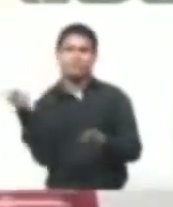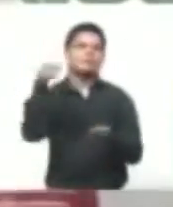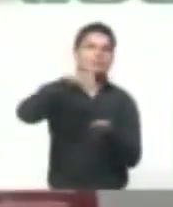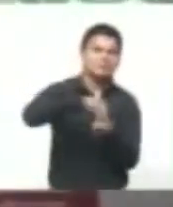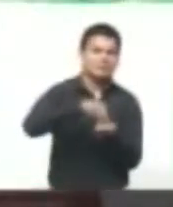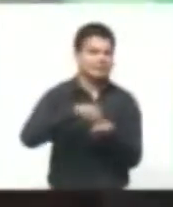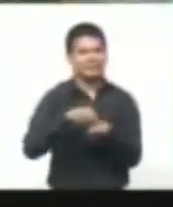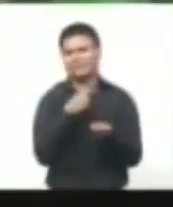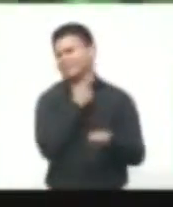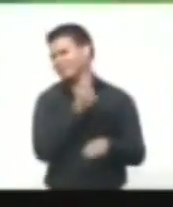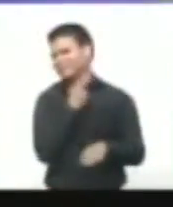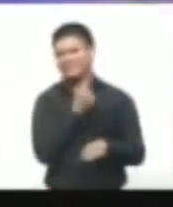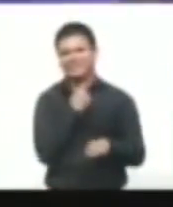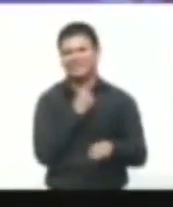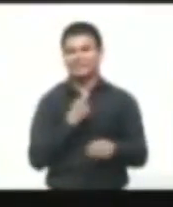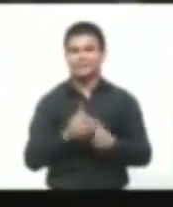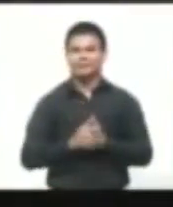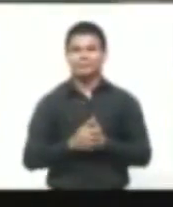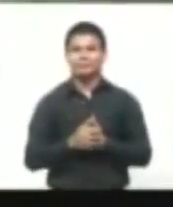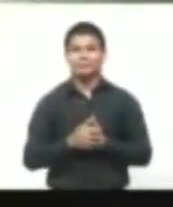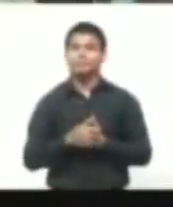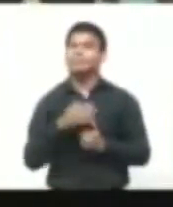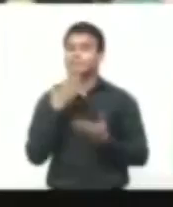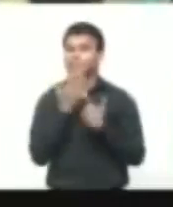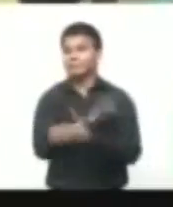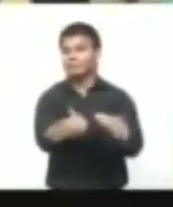una cosa o cosa. Felicitaciones a ellos.